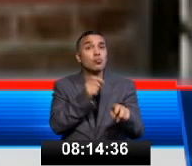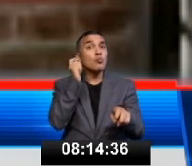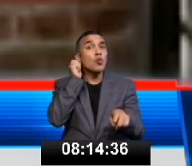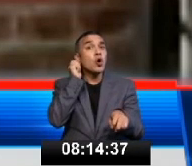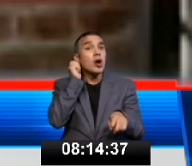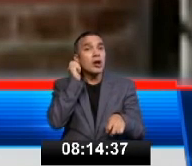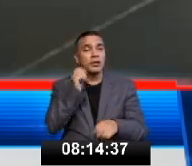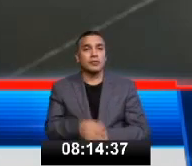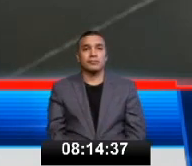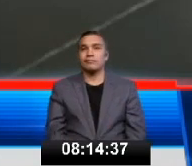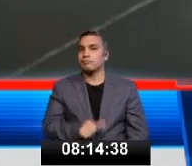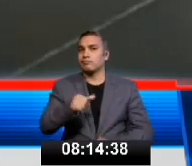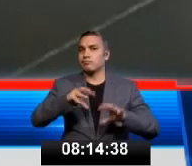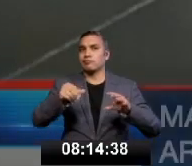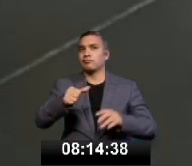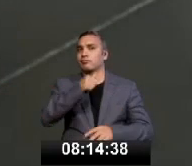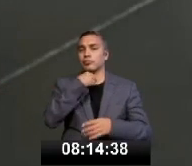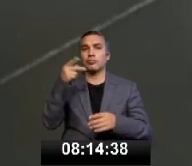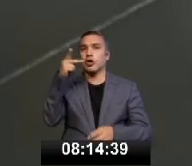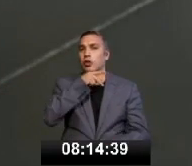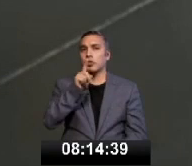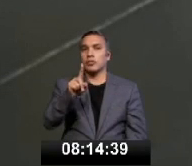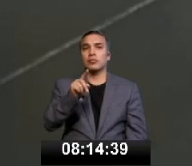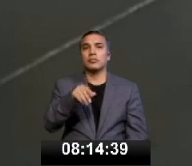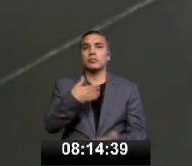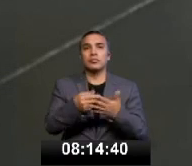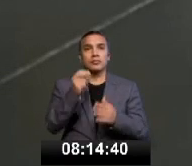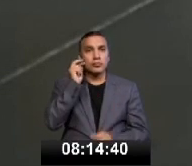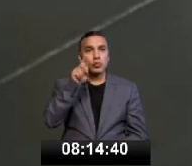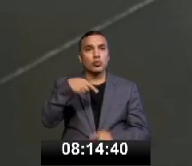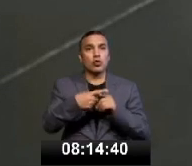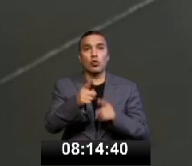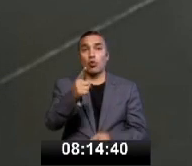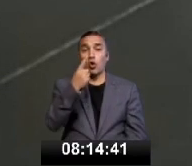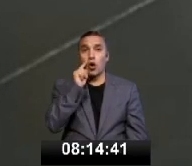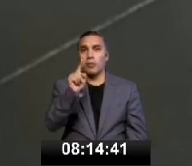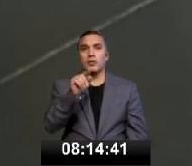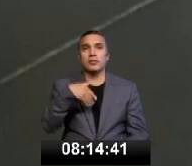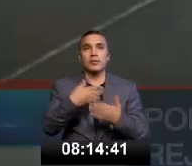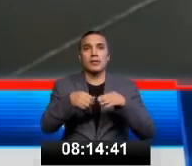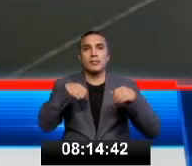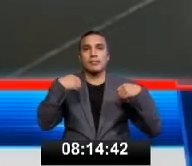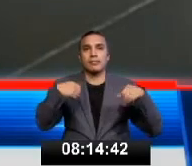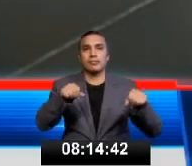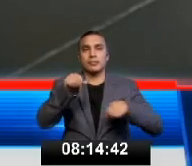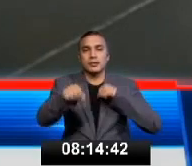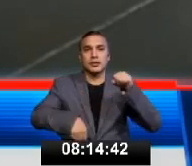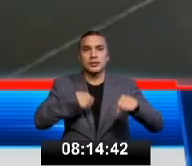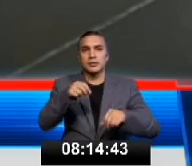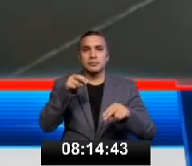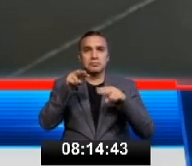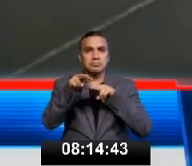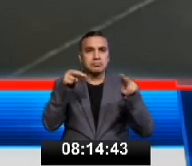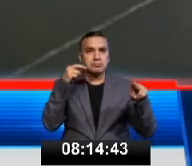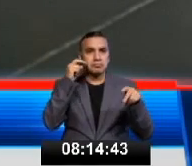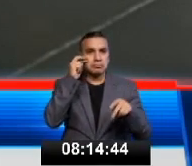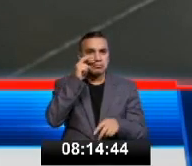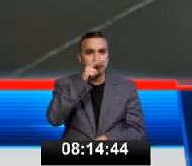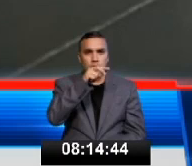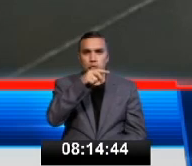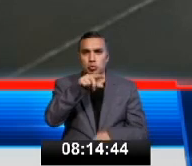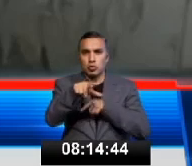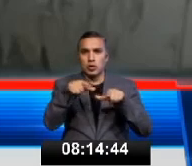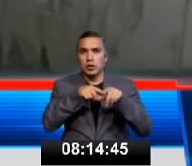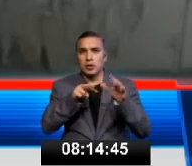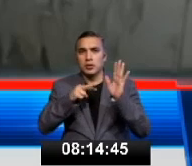video. Otro robo se dio en Puerto Viejo. Aquí se aprecia cuando un sujeto llega en una bicicleta, estudia la zona y empieza a